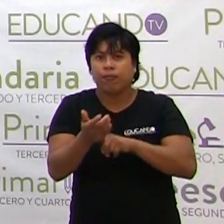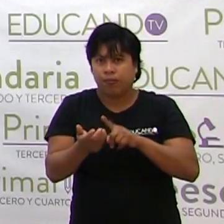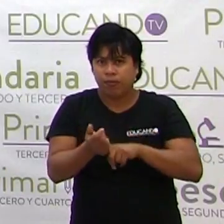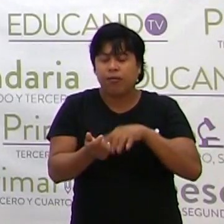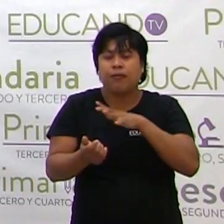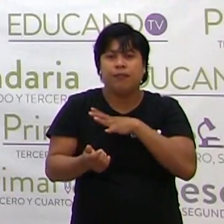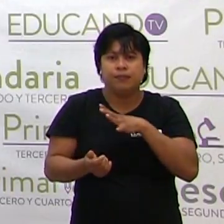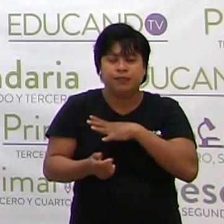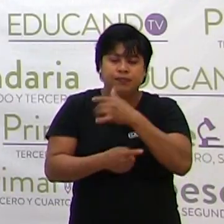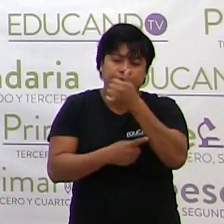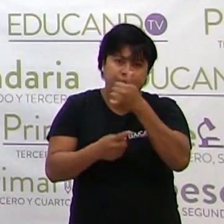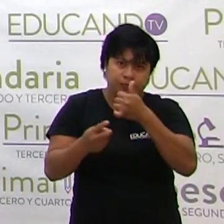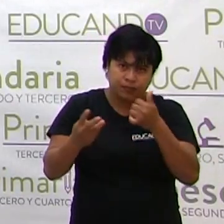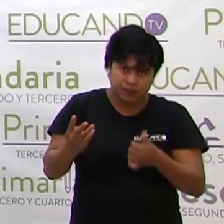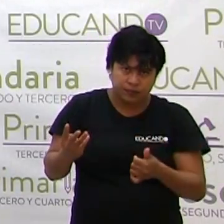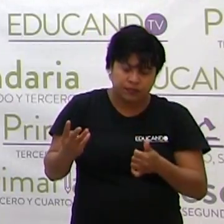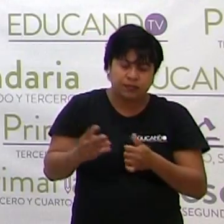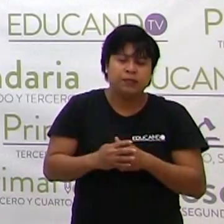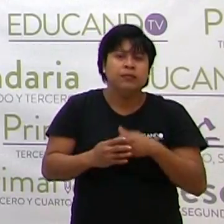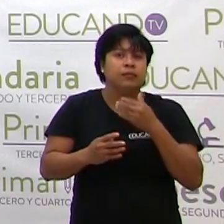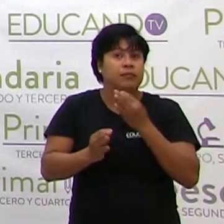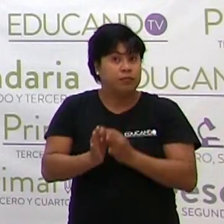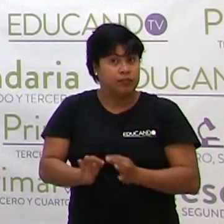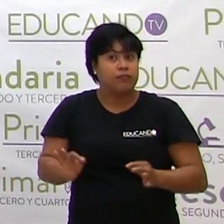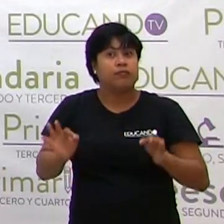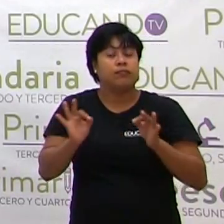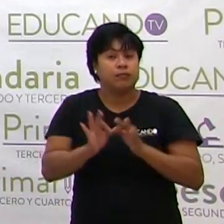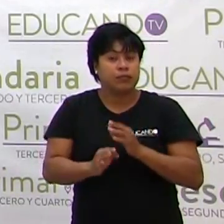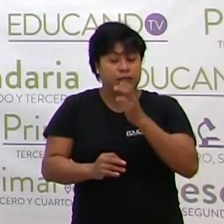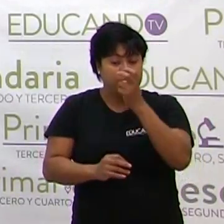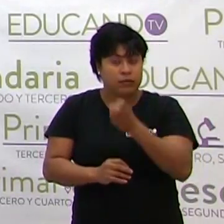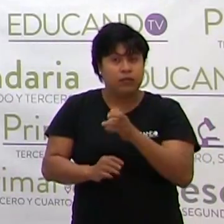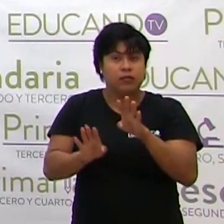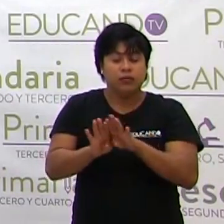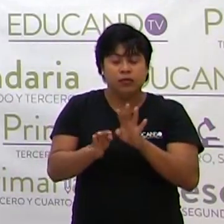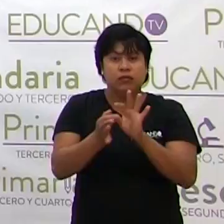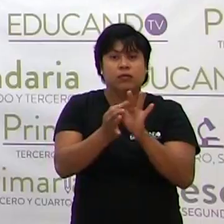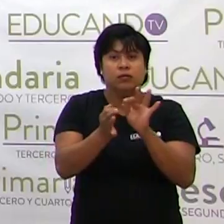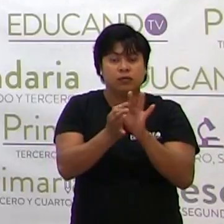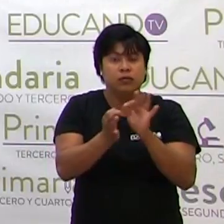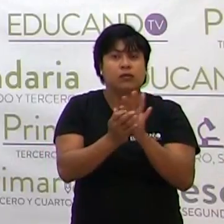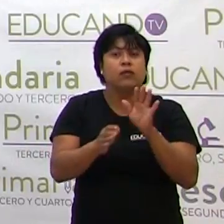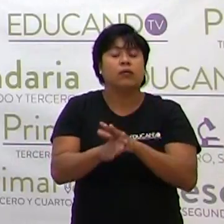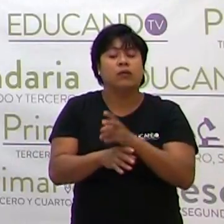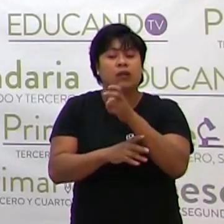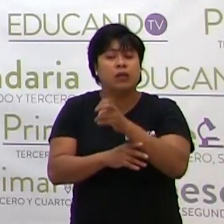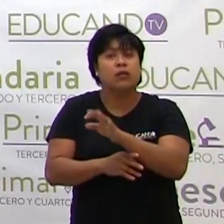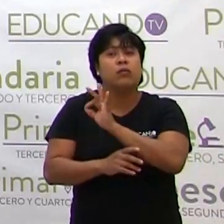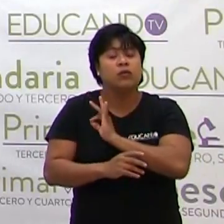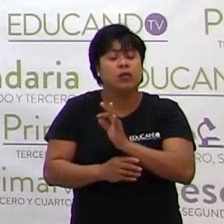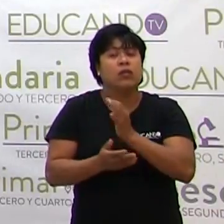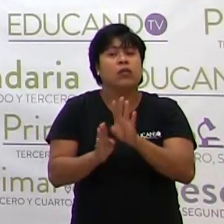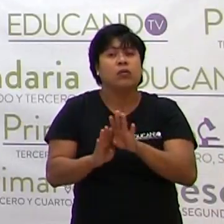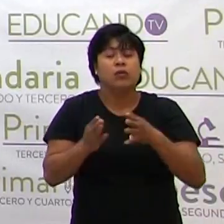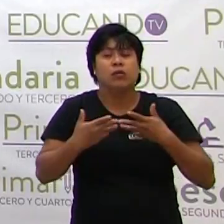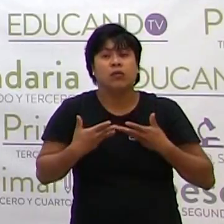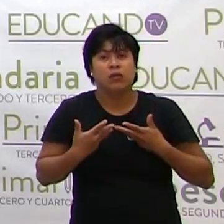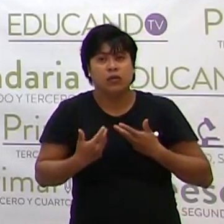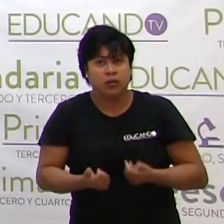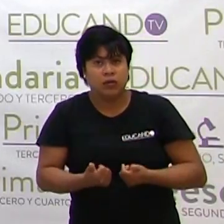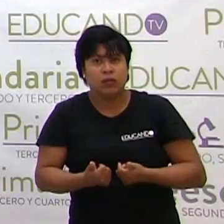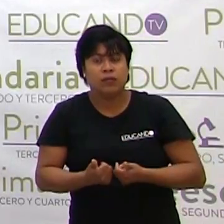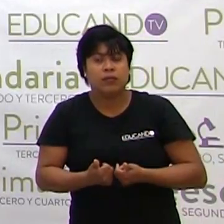existe en cada uno de los tomos. Muy importante esta referencia porque nos va a permitir entender de